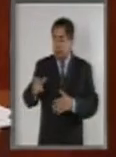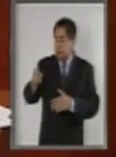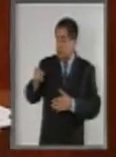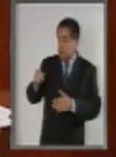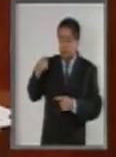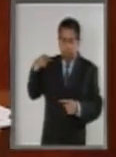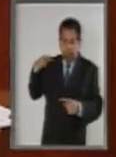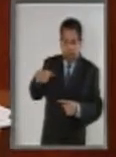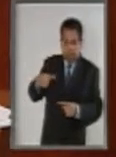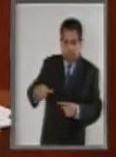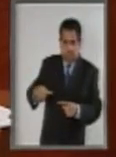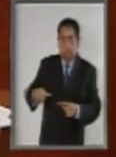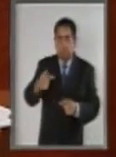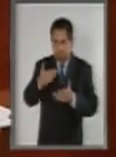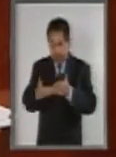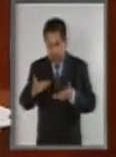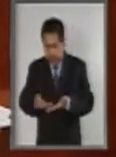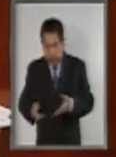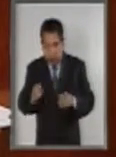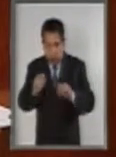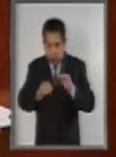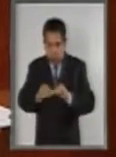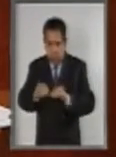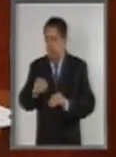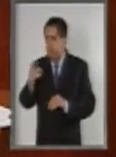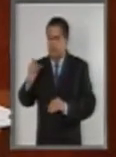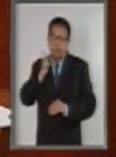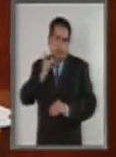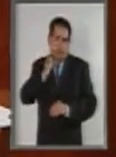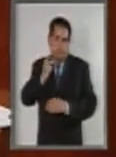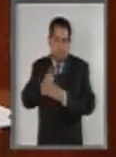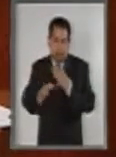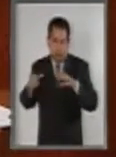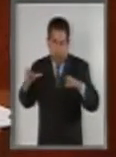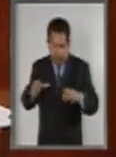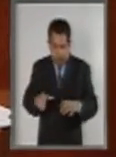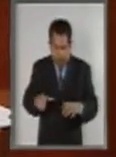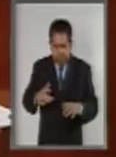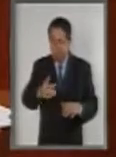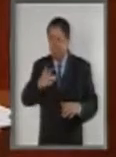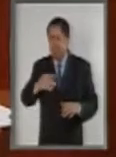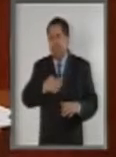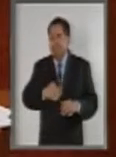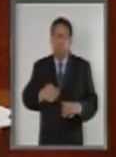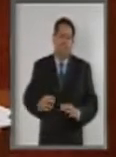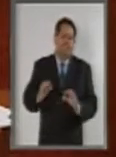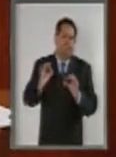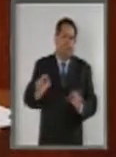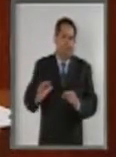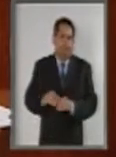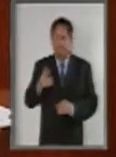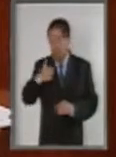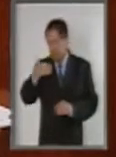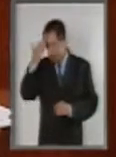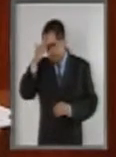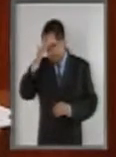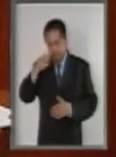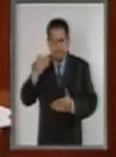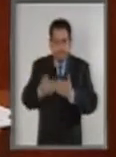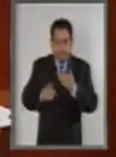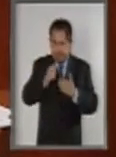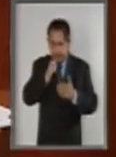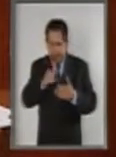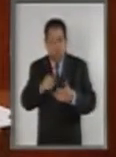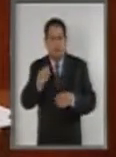legislaturas anteriores a la nuestra y las dos nuestras, puede sentirse contento. Sé que hay todavía